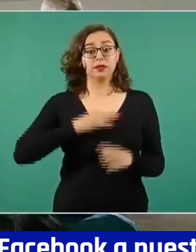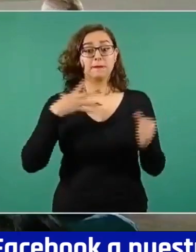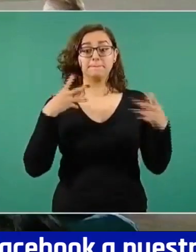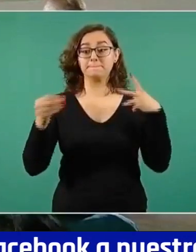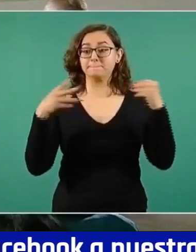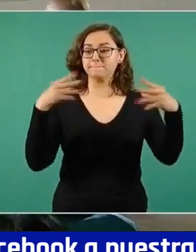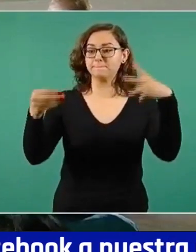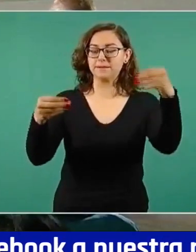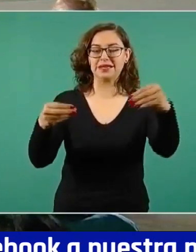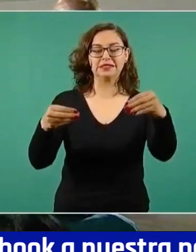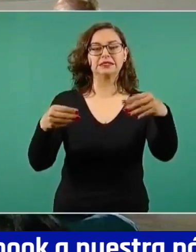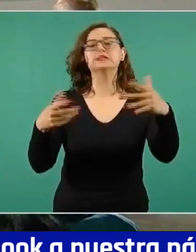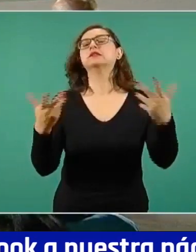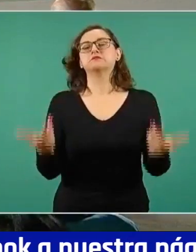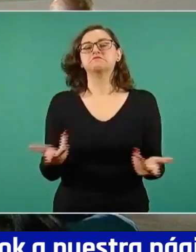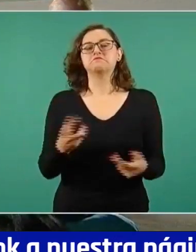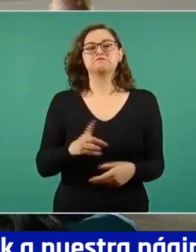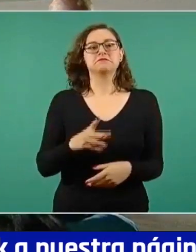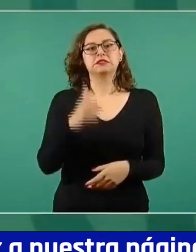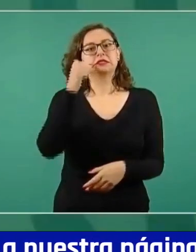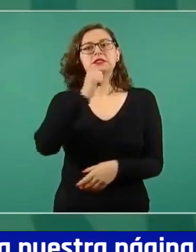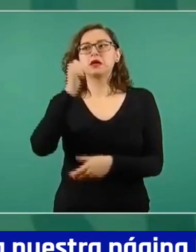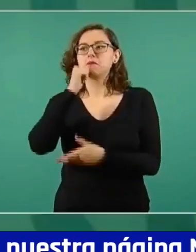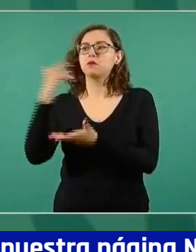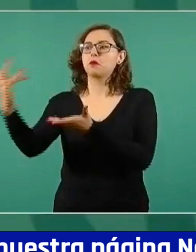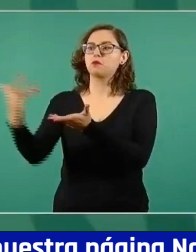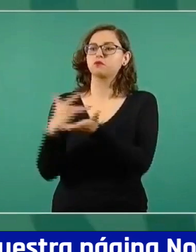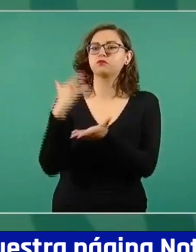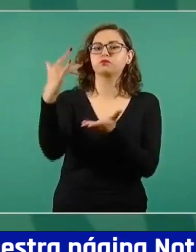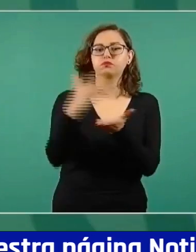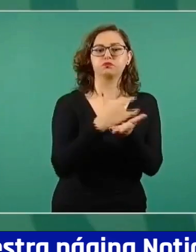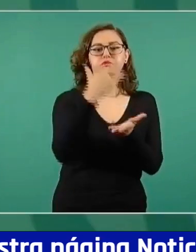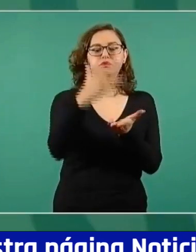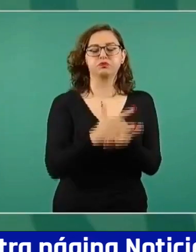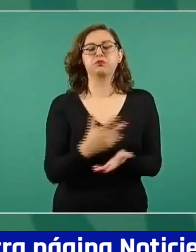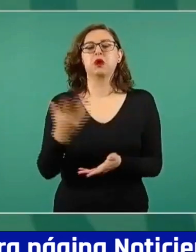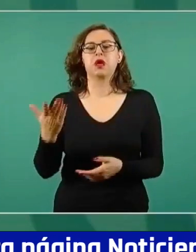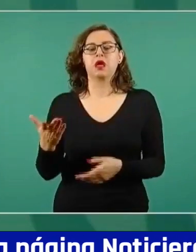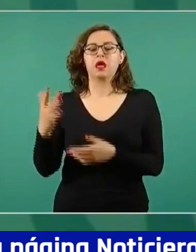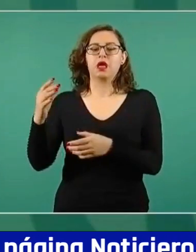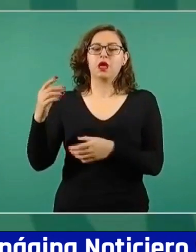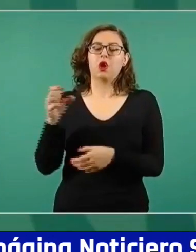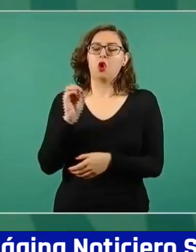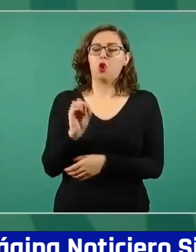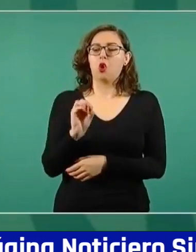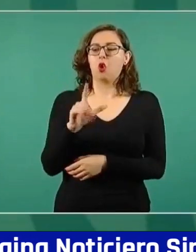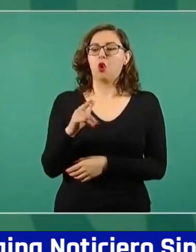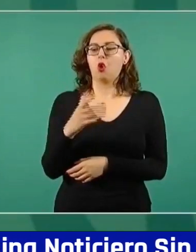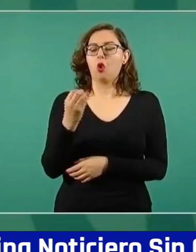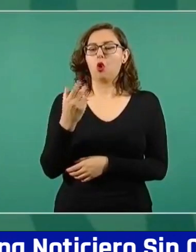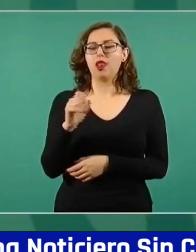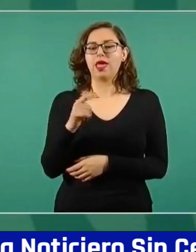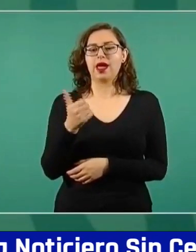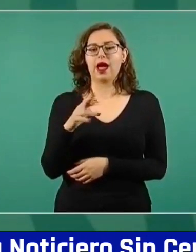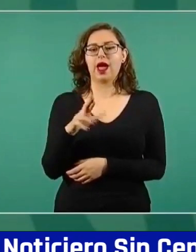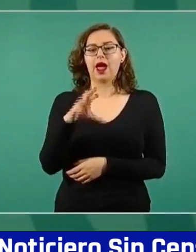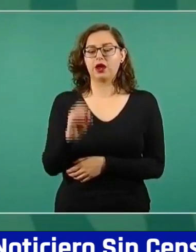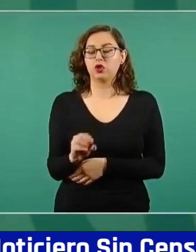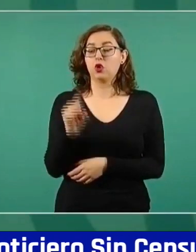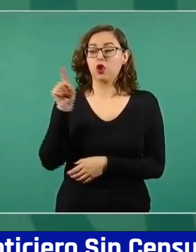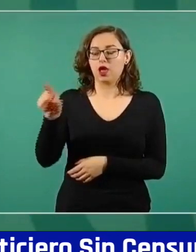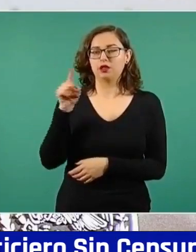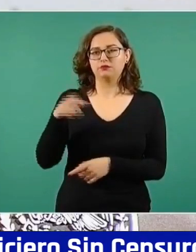apoyo incondicional para nuestra institución de nuestro benefactor y vicepresidente nacional, Olegario Vázquez Aldir, una persona con